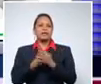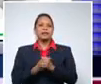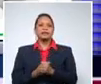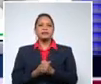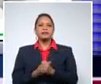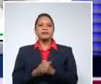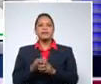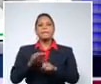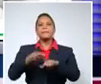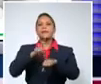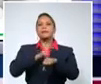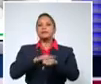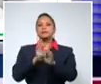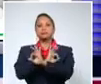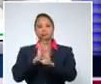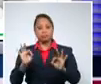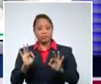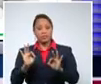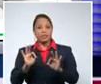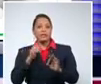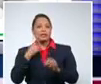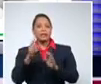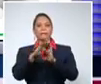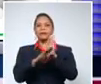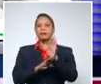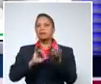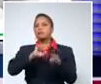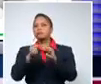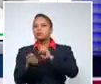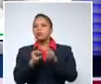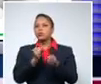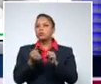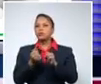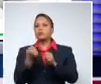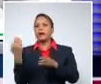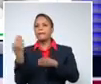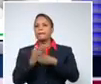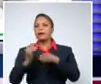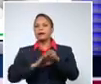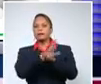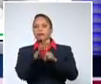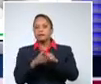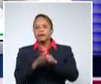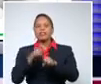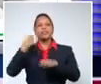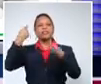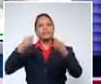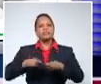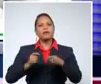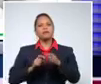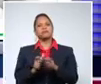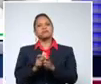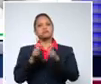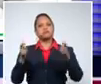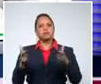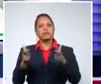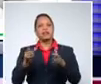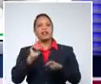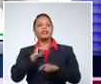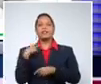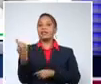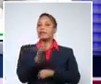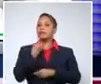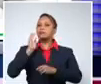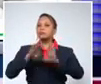sanitaria y la efectividad de las medidas para detener la propagación del virus deben incrementarse. De todos depende superar